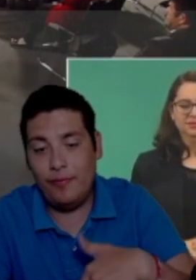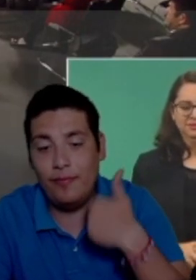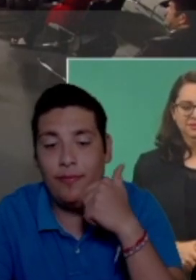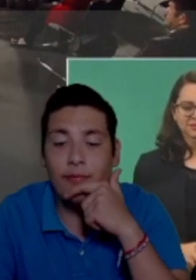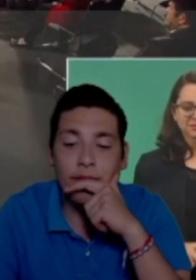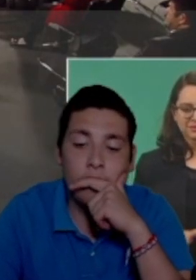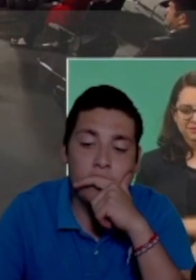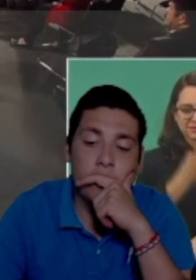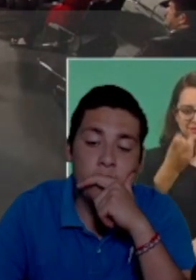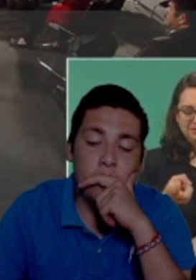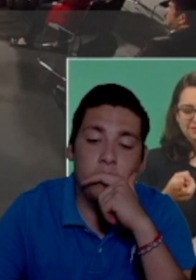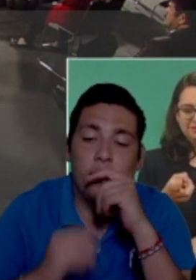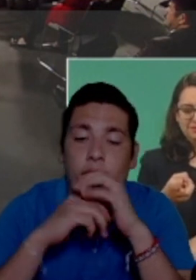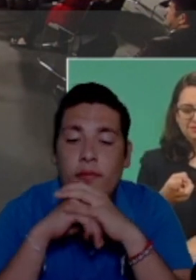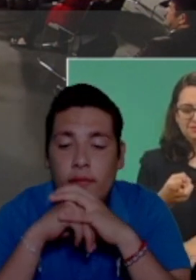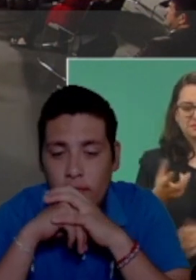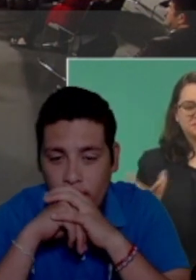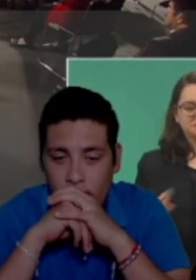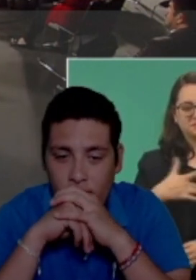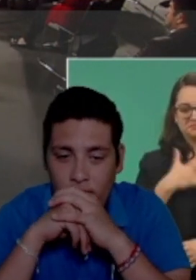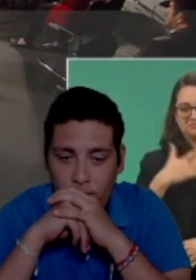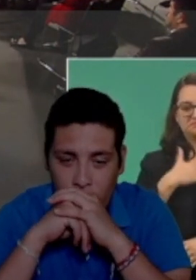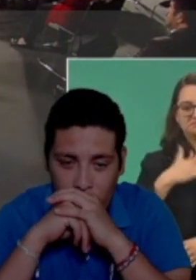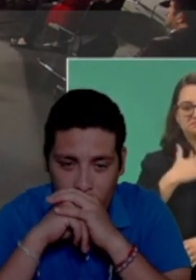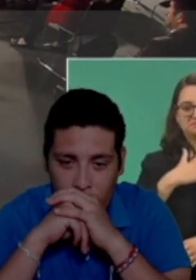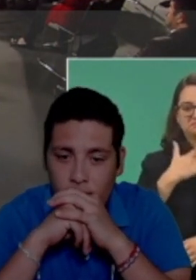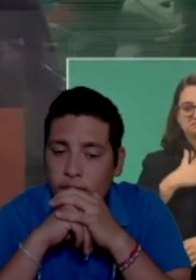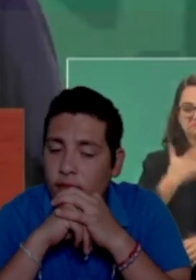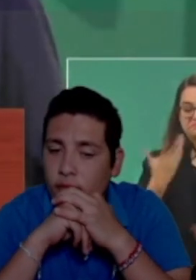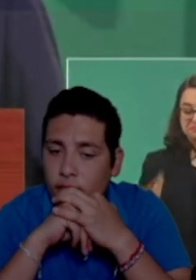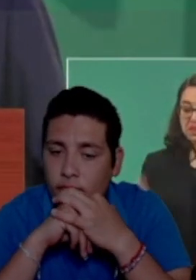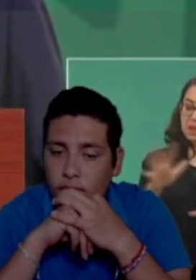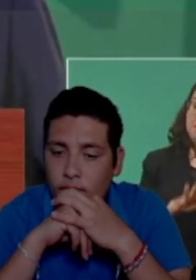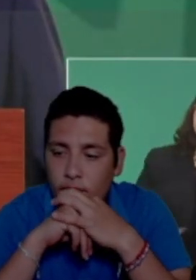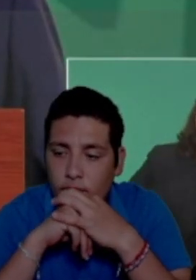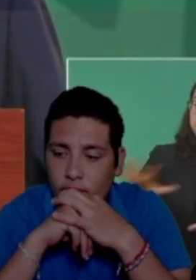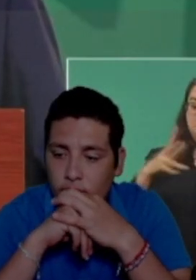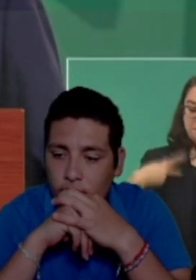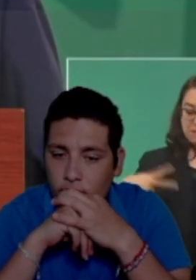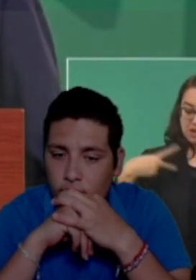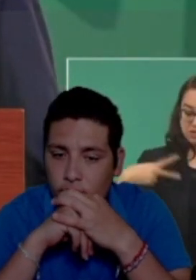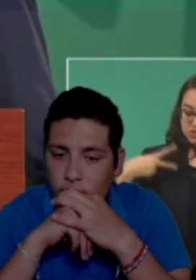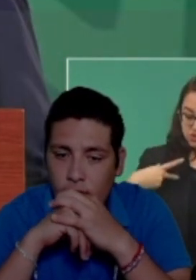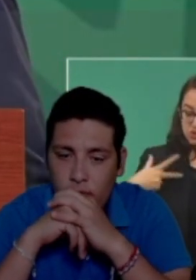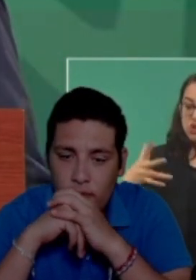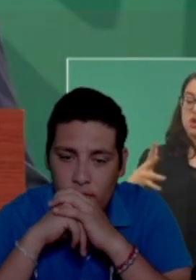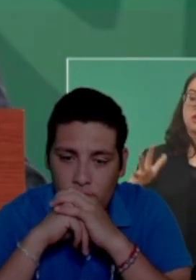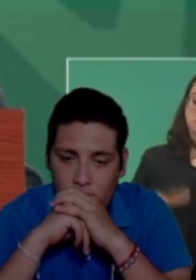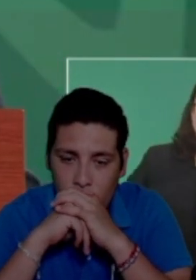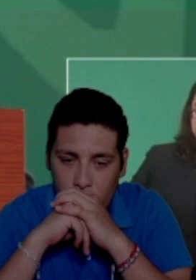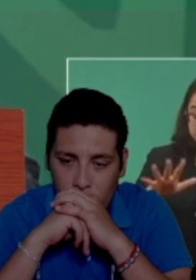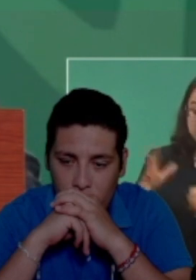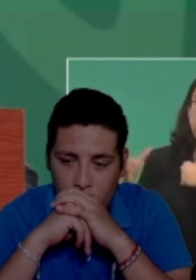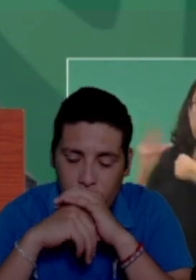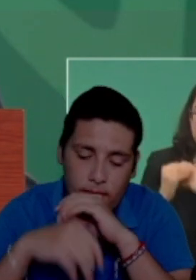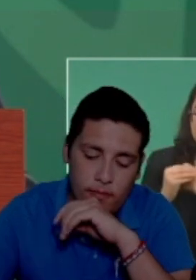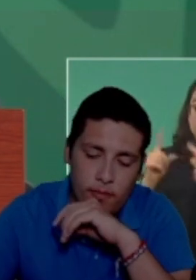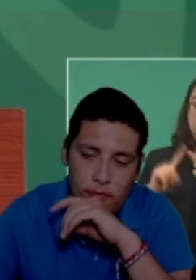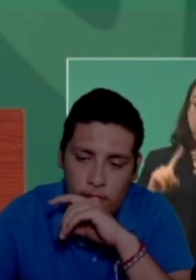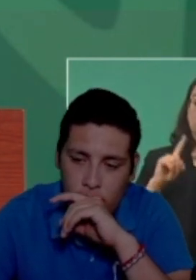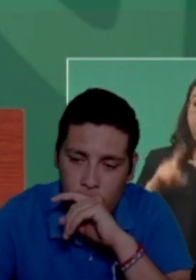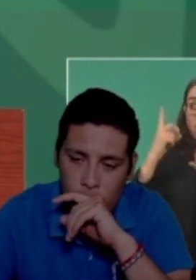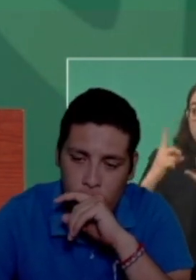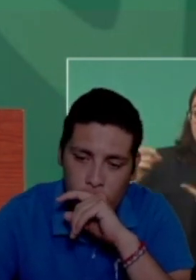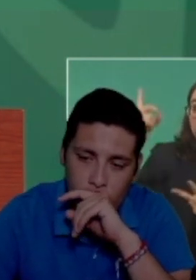Por eso, si el pueblo lo decide, si el creador lo permite, la ciencia, la naturaleza, terminando en